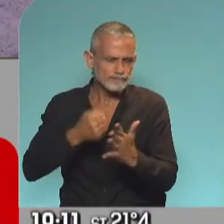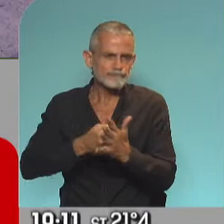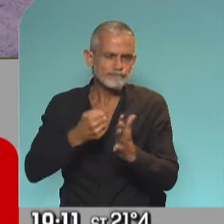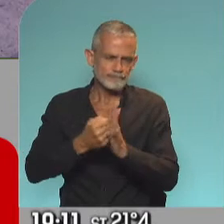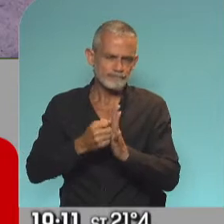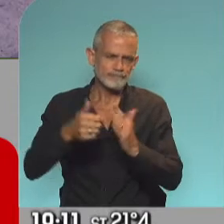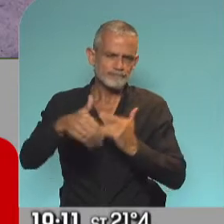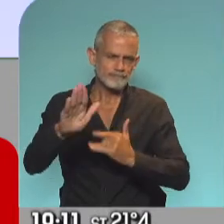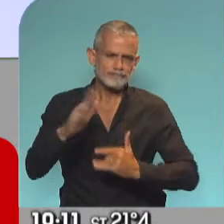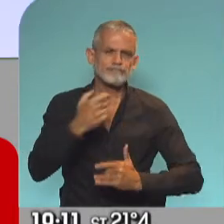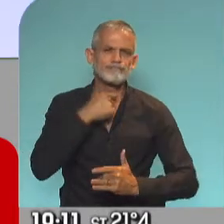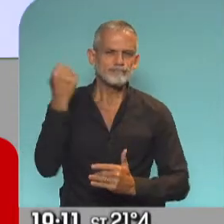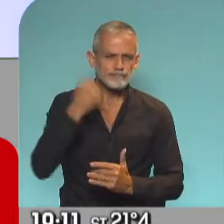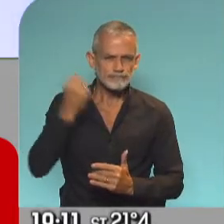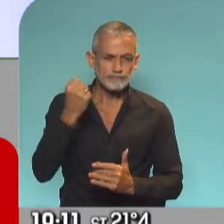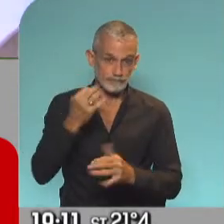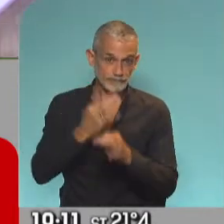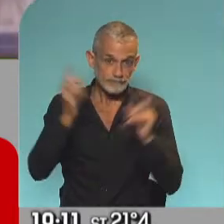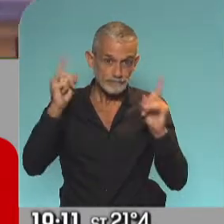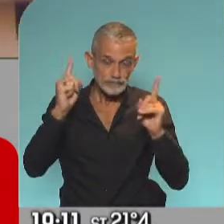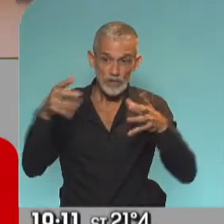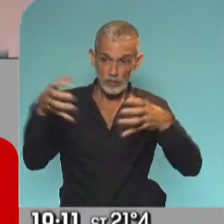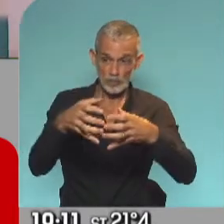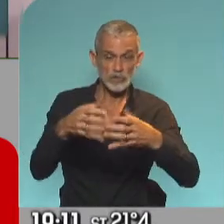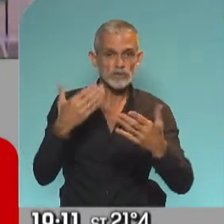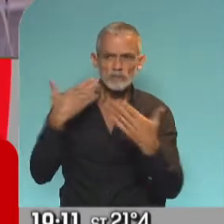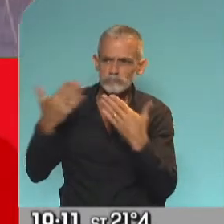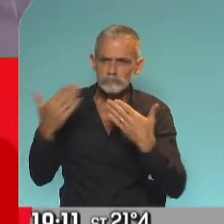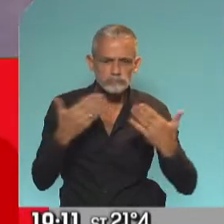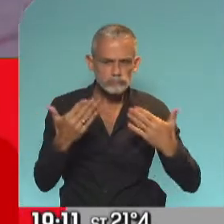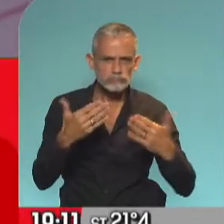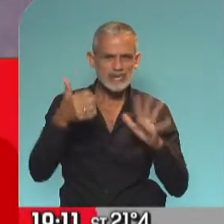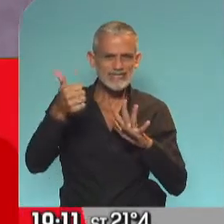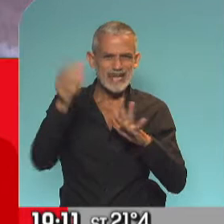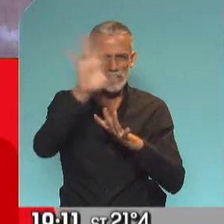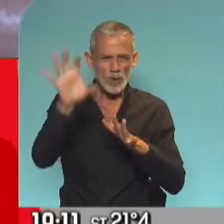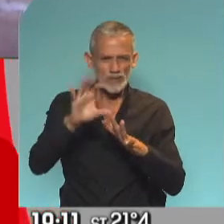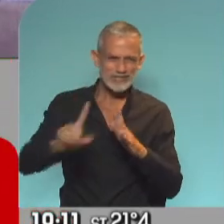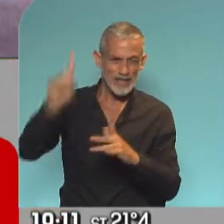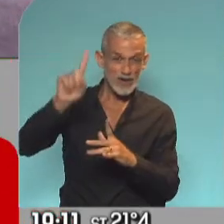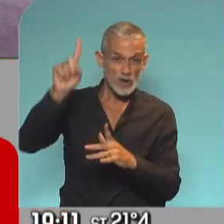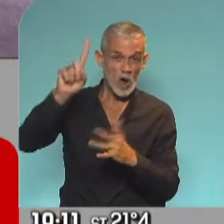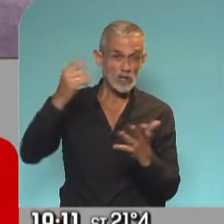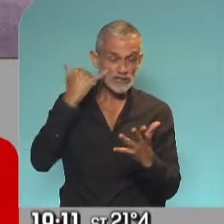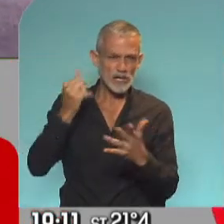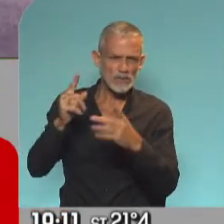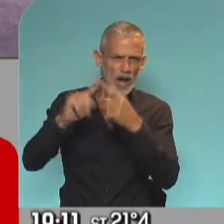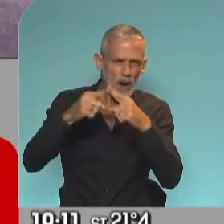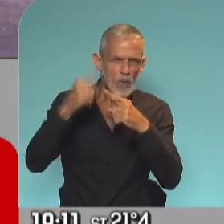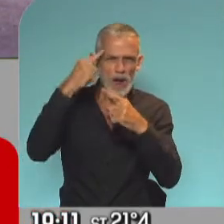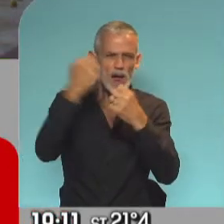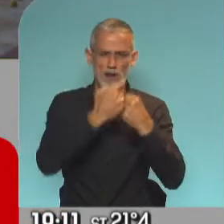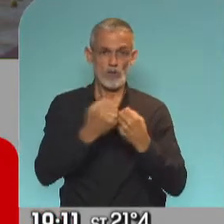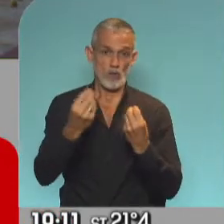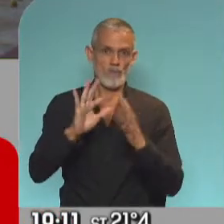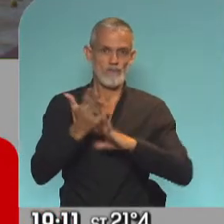cara al futuro, ¿no? Y que los docentes, ¿no?, venimos dialogando, lo he hecho en estas 6 provincias del NOA, para construir los consensos y dejar en claro